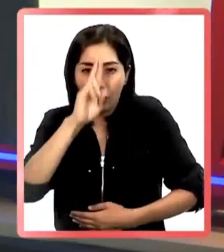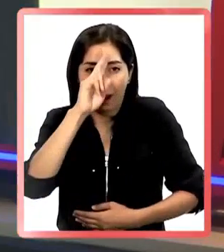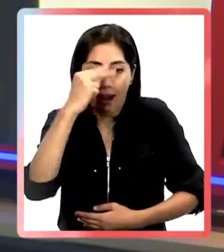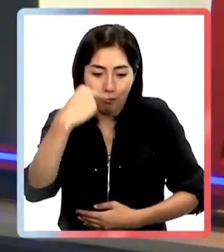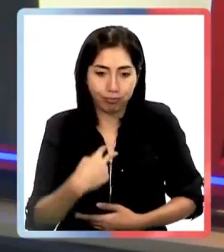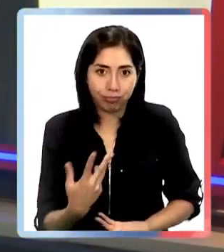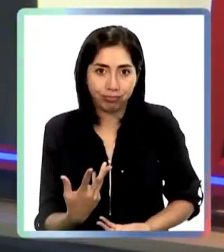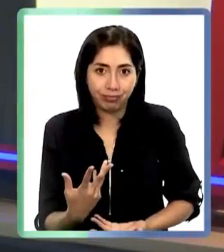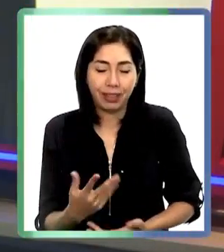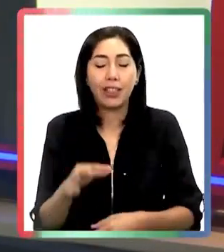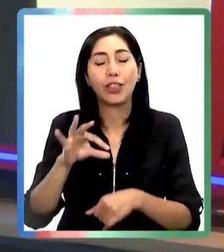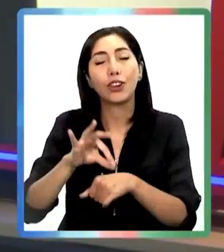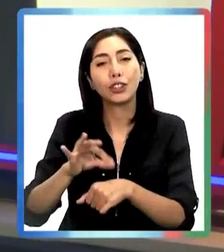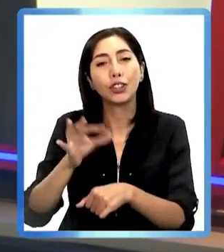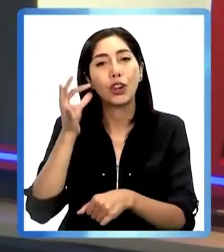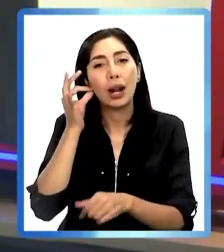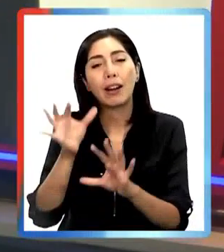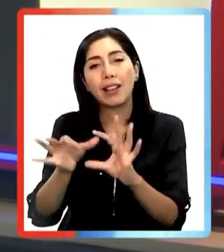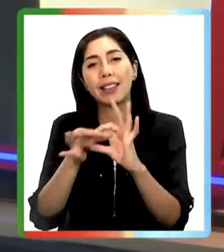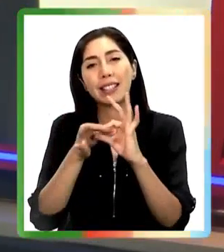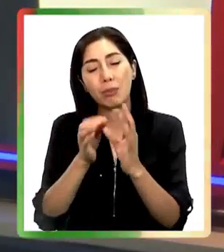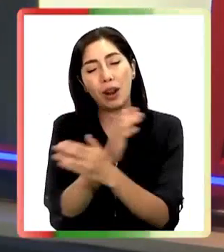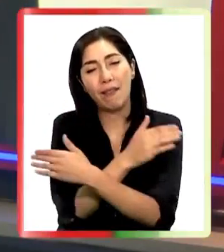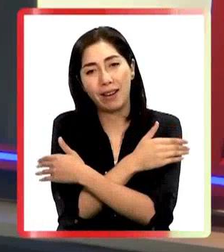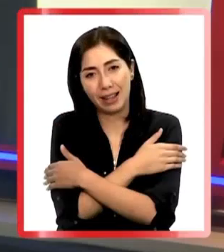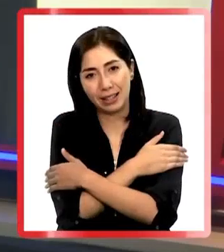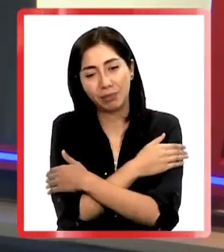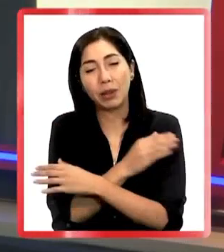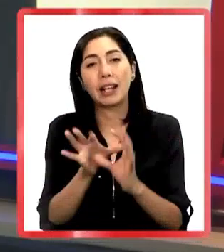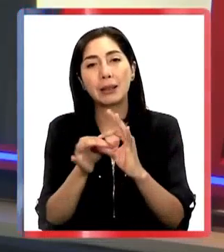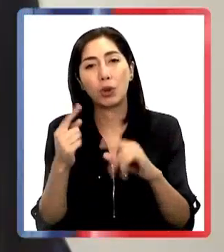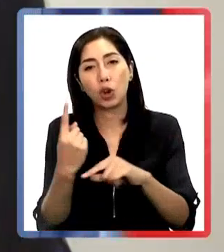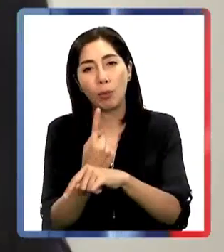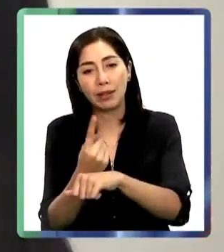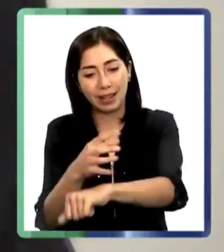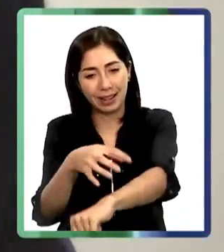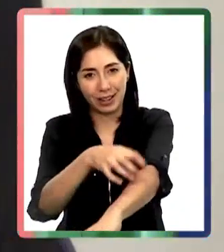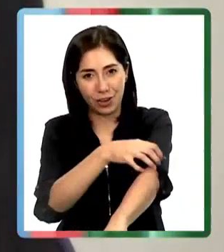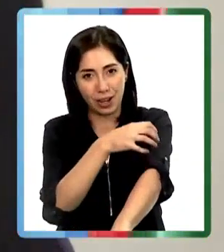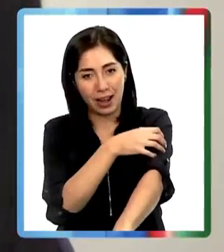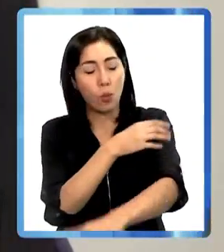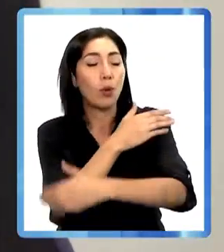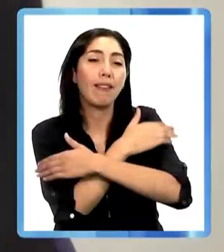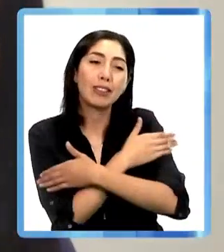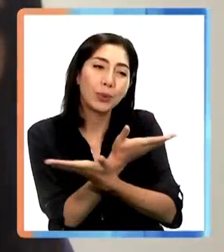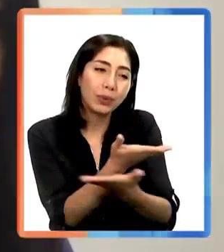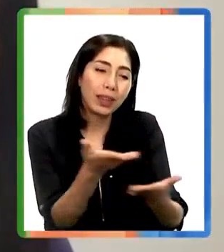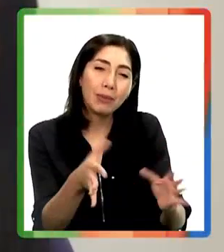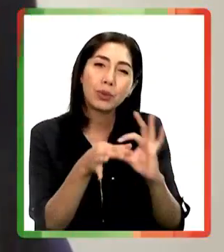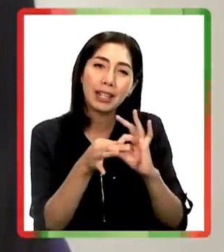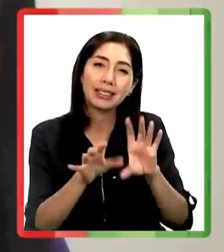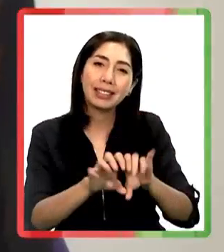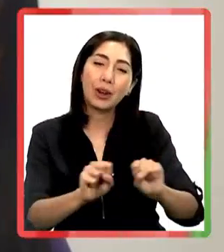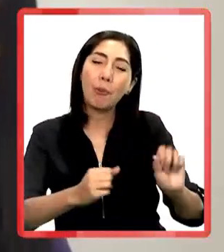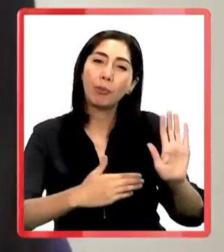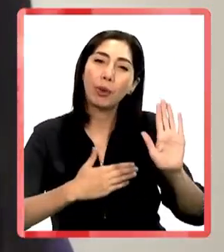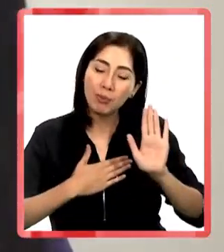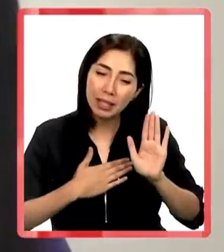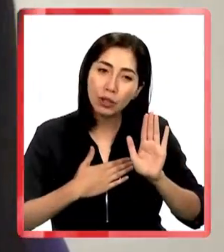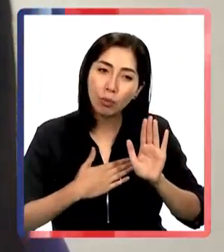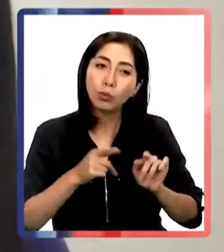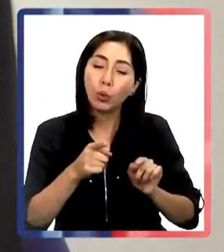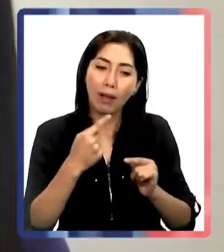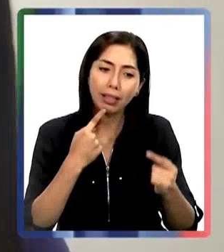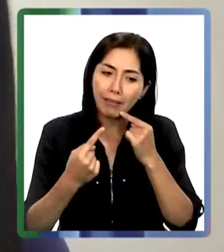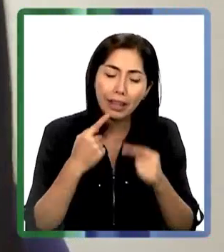le agradecemos, le mandamos un abrazo y le agradecemos por conversar con las regiones del país. Un abrazo cariñoso a usted, muchas gracias por ese compromiso que lo noto